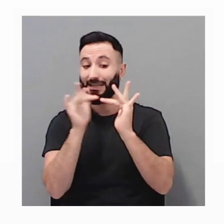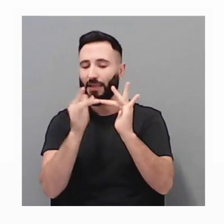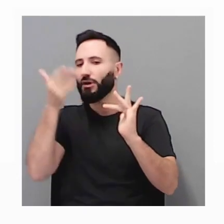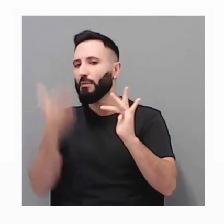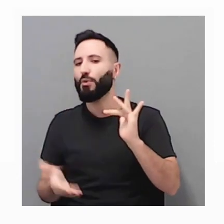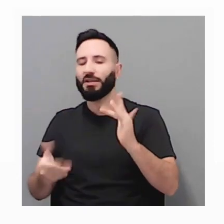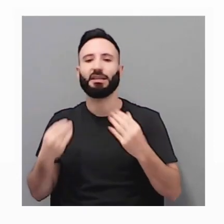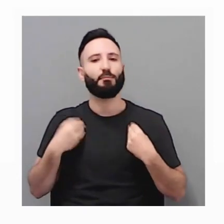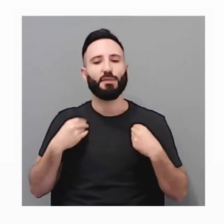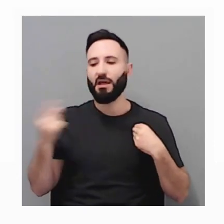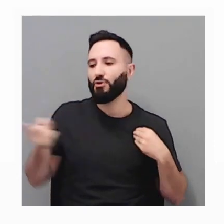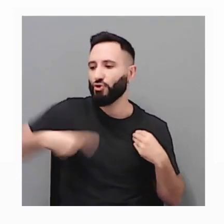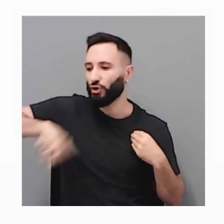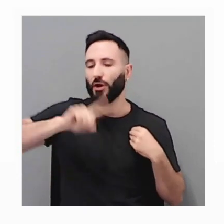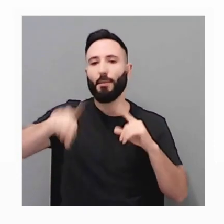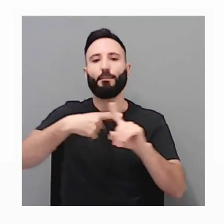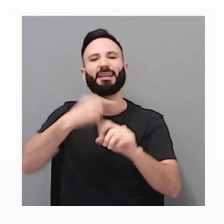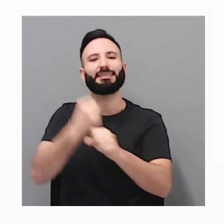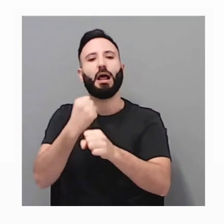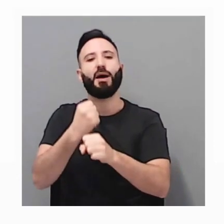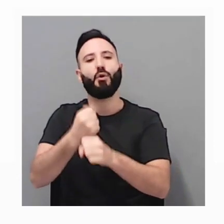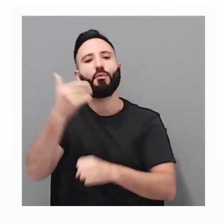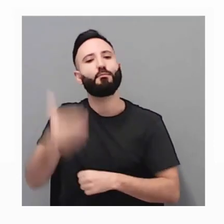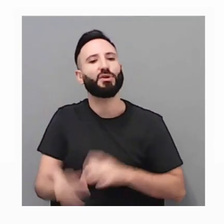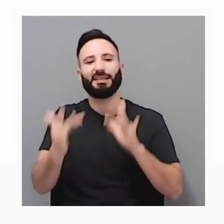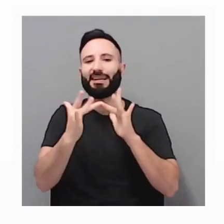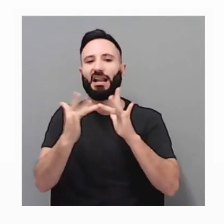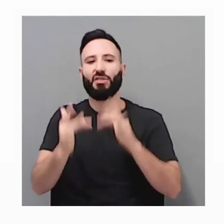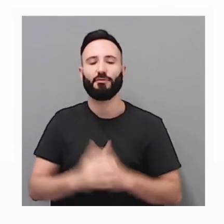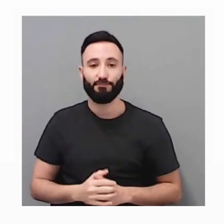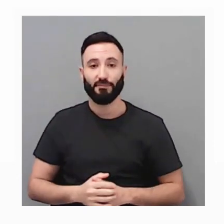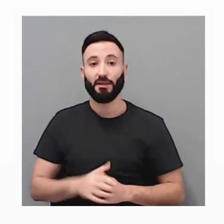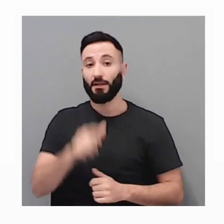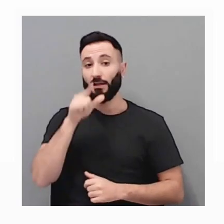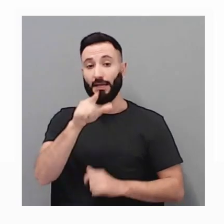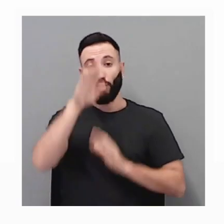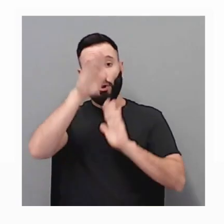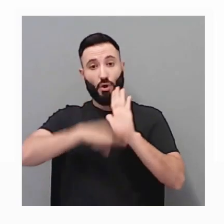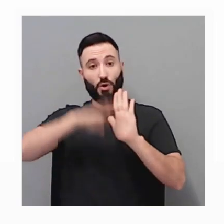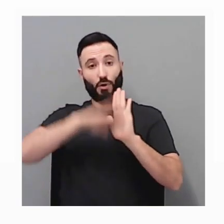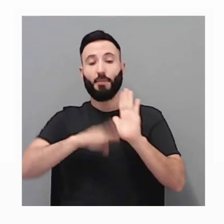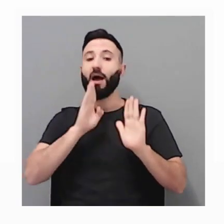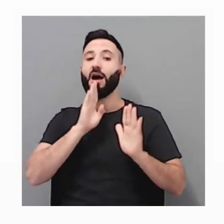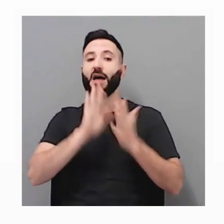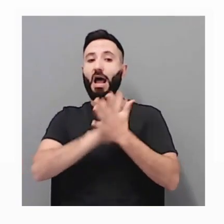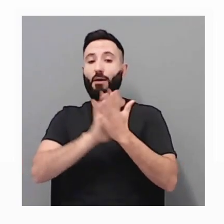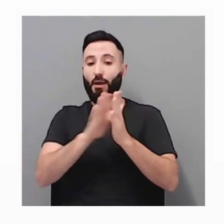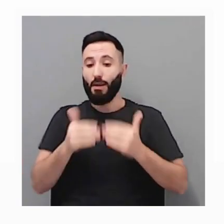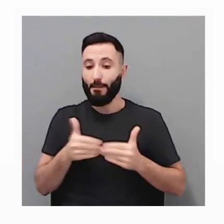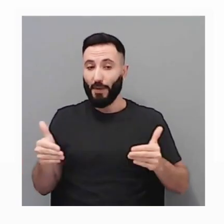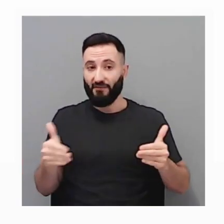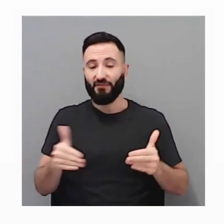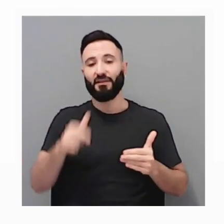vida y nuestro trabajo también. Esto es un programa, como decía al inicio,